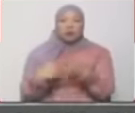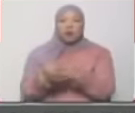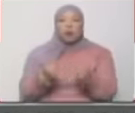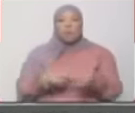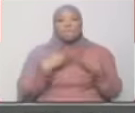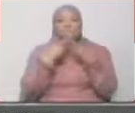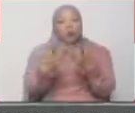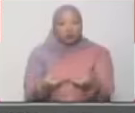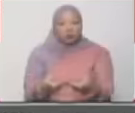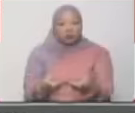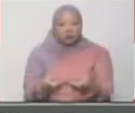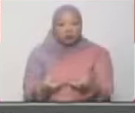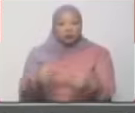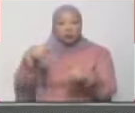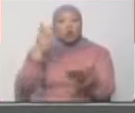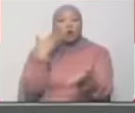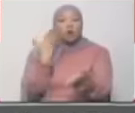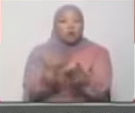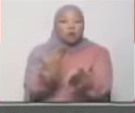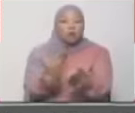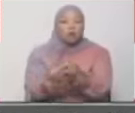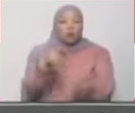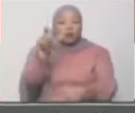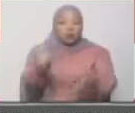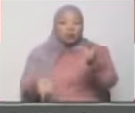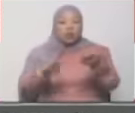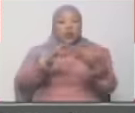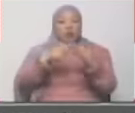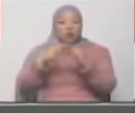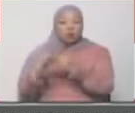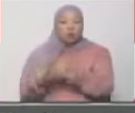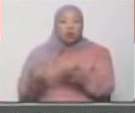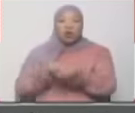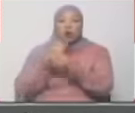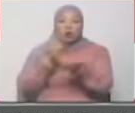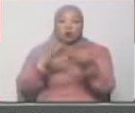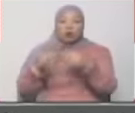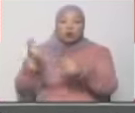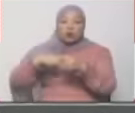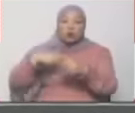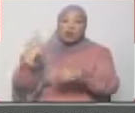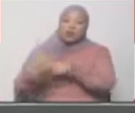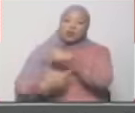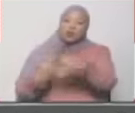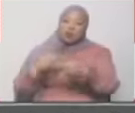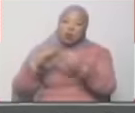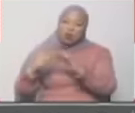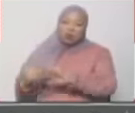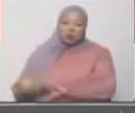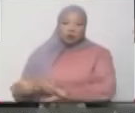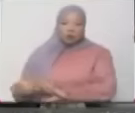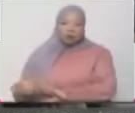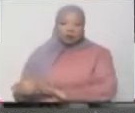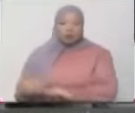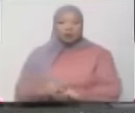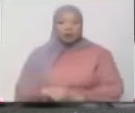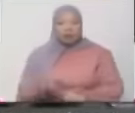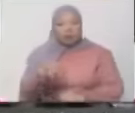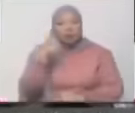voluntarios, propuestos por las comunas, consejos comunales y circuitos comunales. ¿Ah? ¿Qué